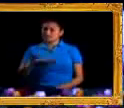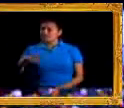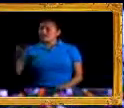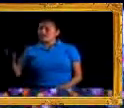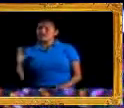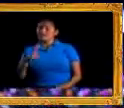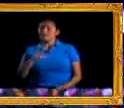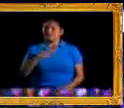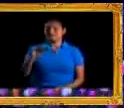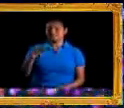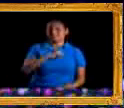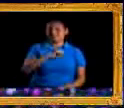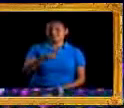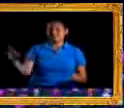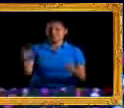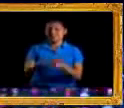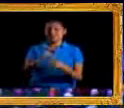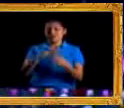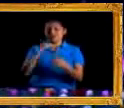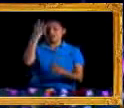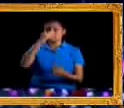ser lleno del Espíritu Santo.